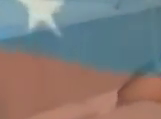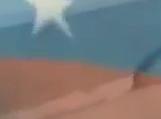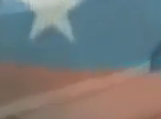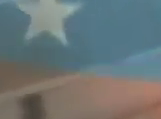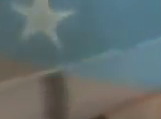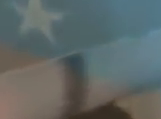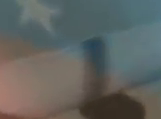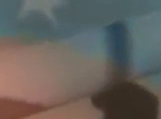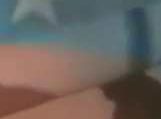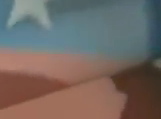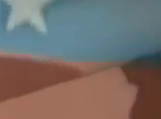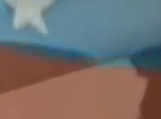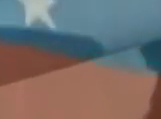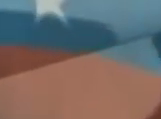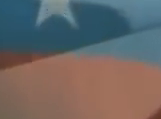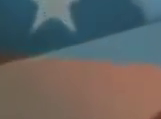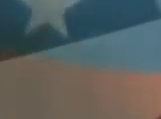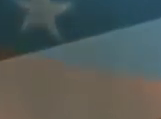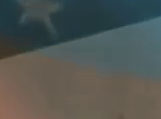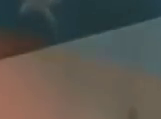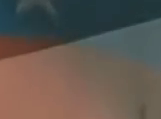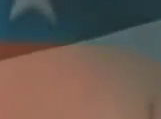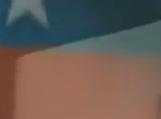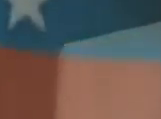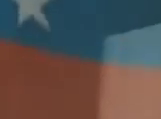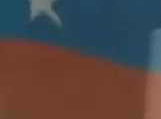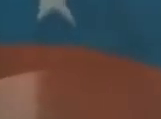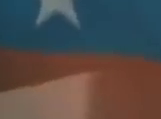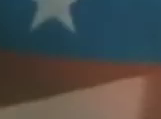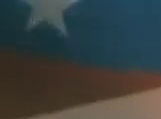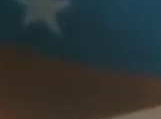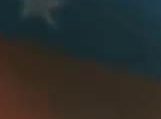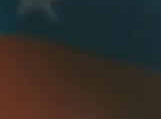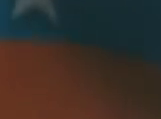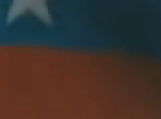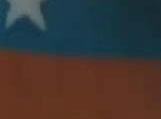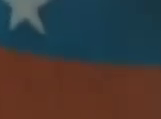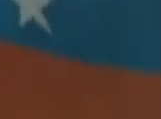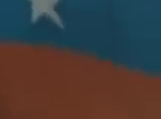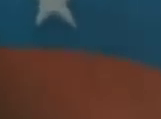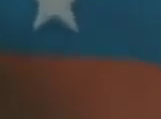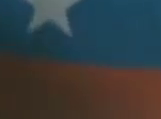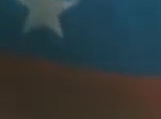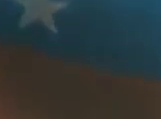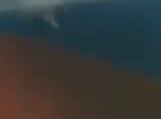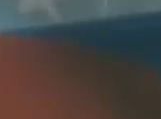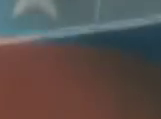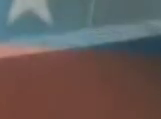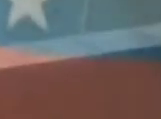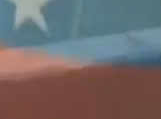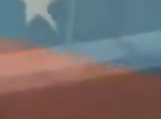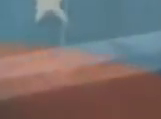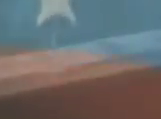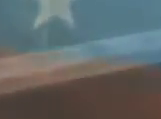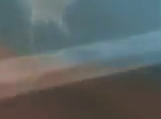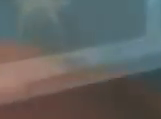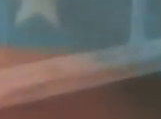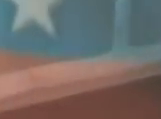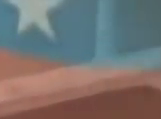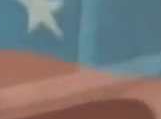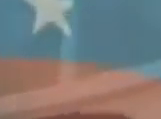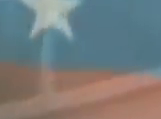se navega, y la nieve en los picos de